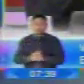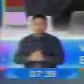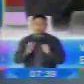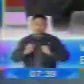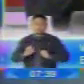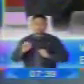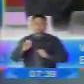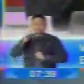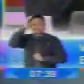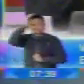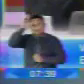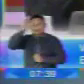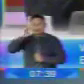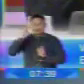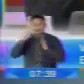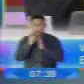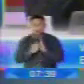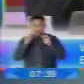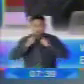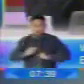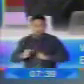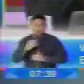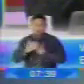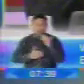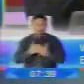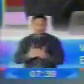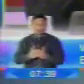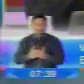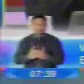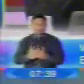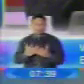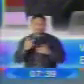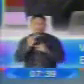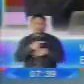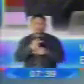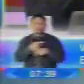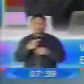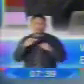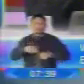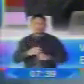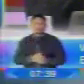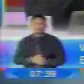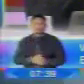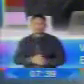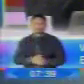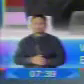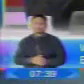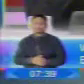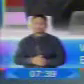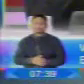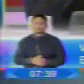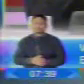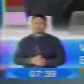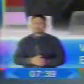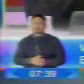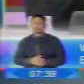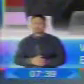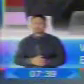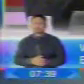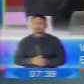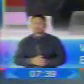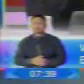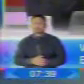arte y la cultura que están involucrados en alguno de los procesos de producción de todas estas actividades y bienes y servicios artísticos